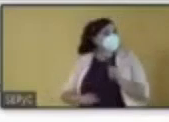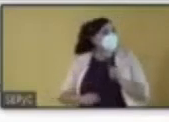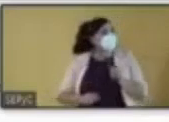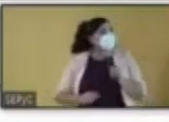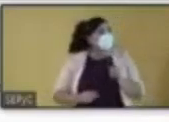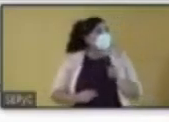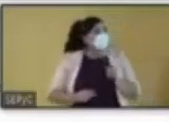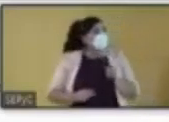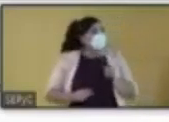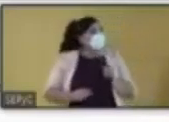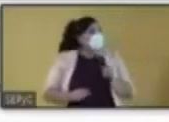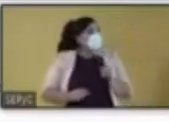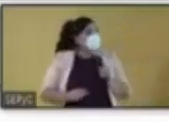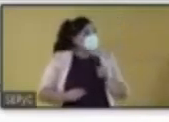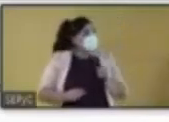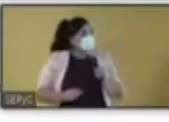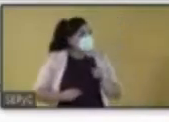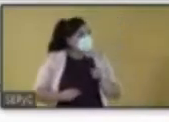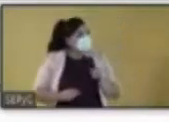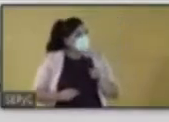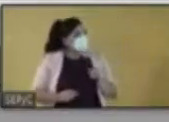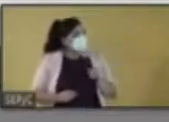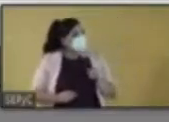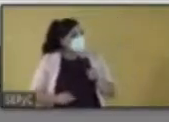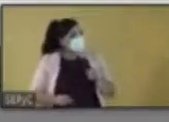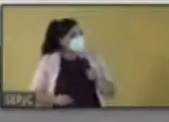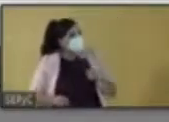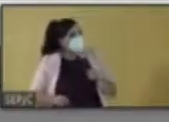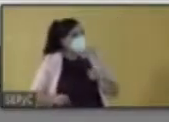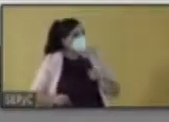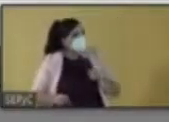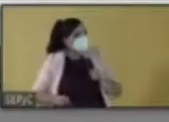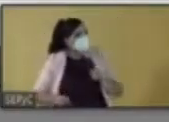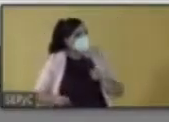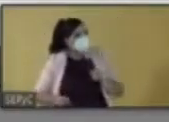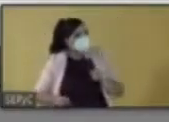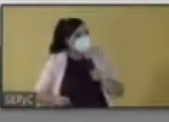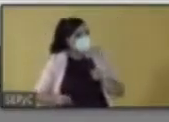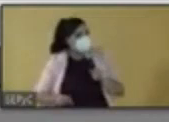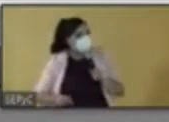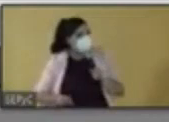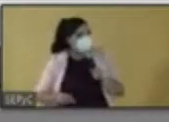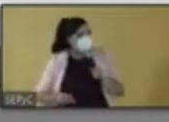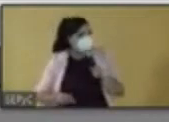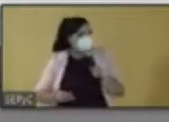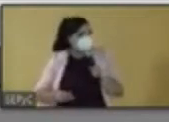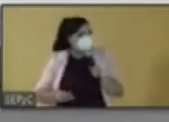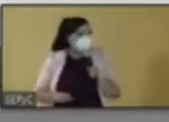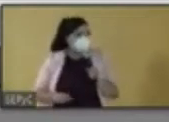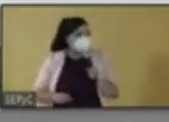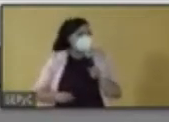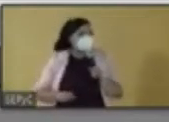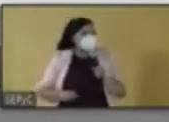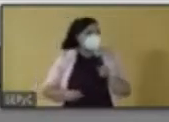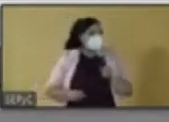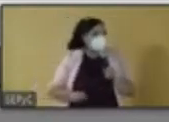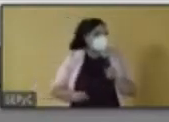desempeñando. Entonces aquí damos a agregar, vemos la información que nos